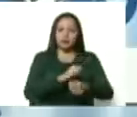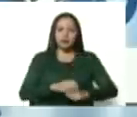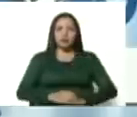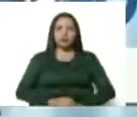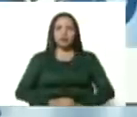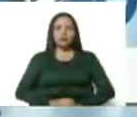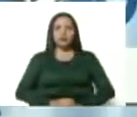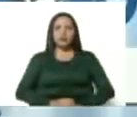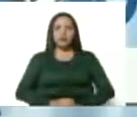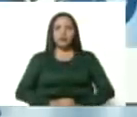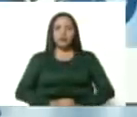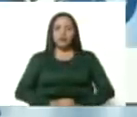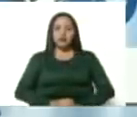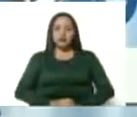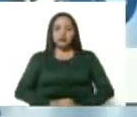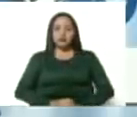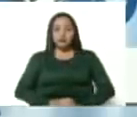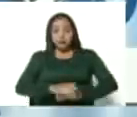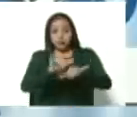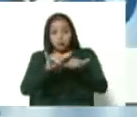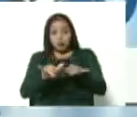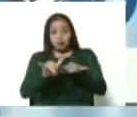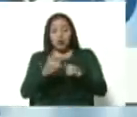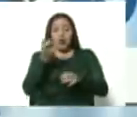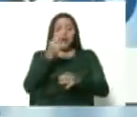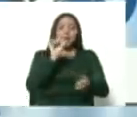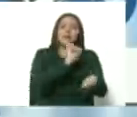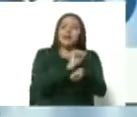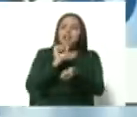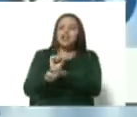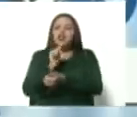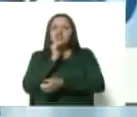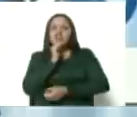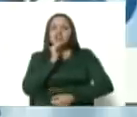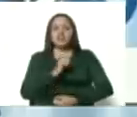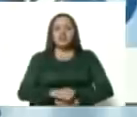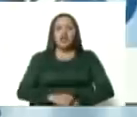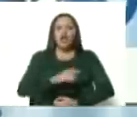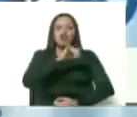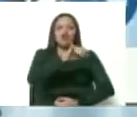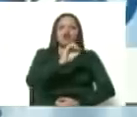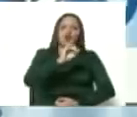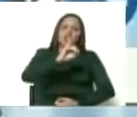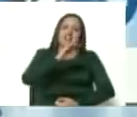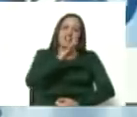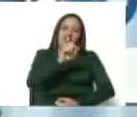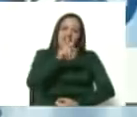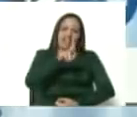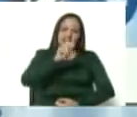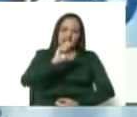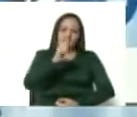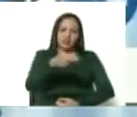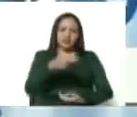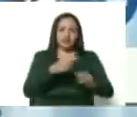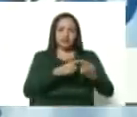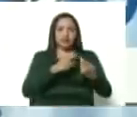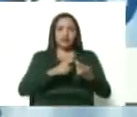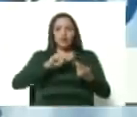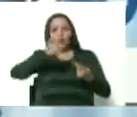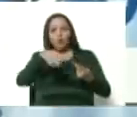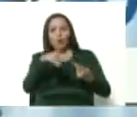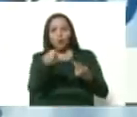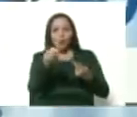Por lo tanto, estamos hablando de la detención, además de Joybert Mijares, de Juan Alberto Rivas